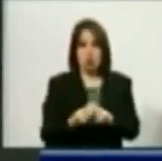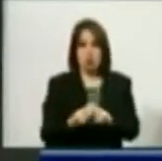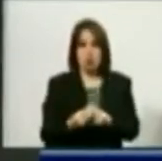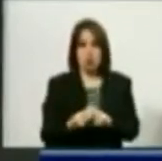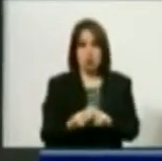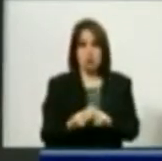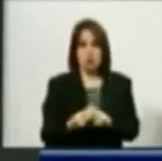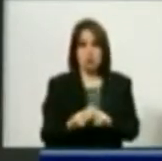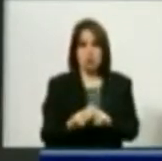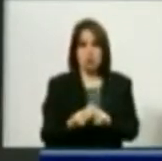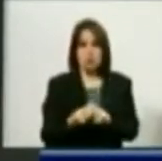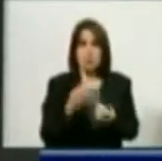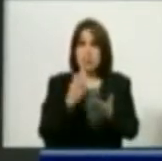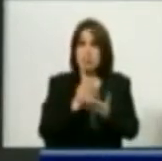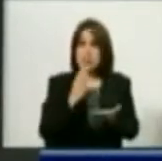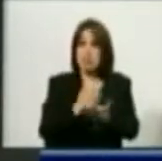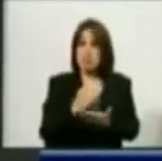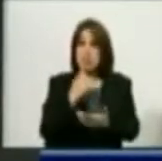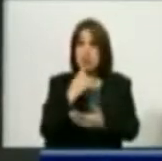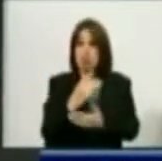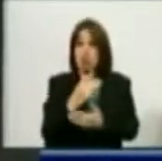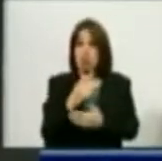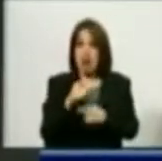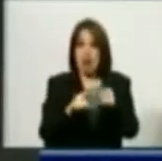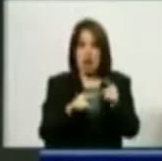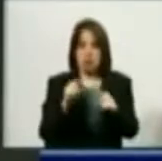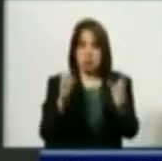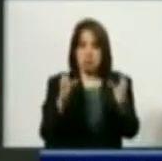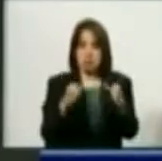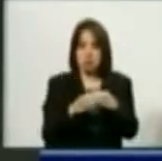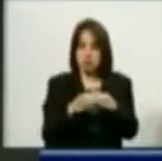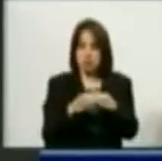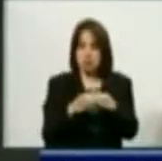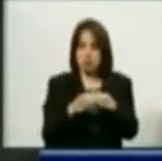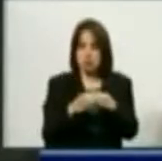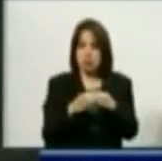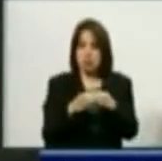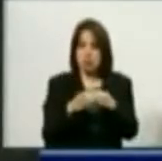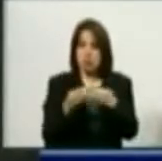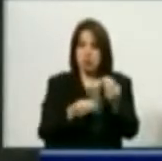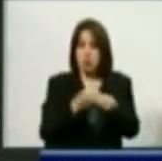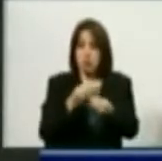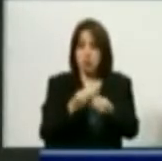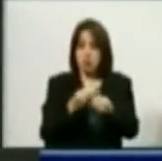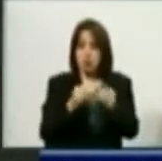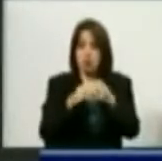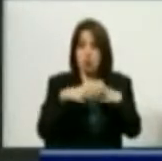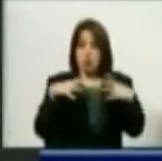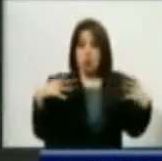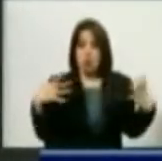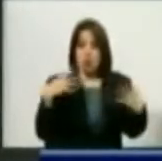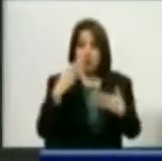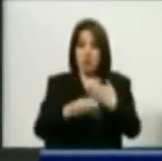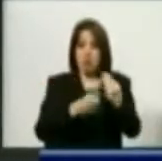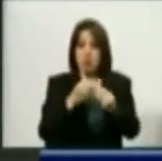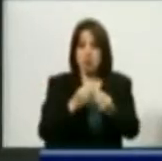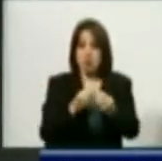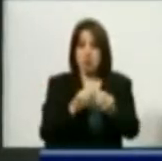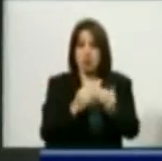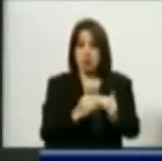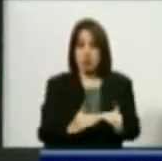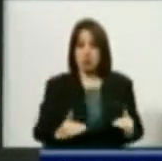siempre digo lo pequeño es lo que hemos hecho lo grande está por hacer lo grande es levantar al